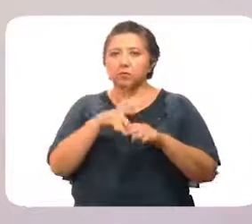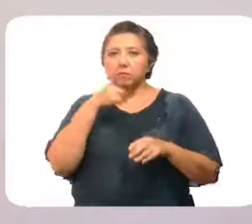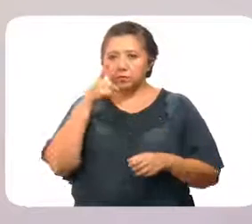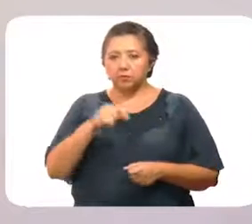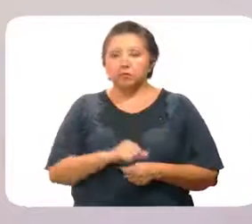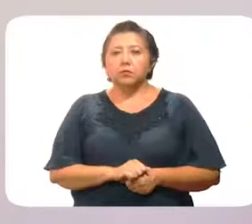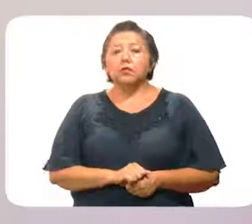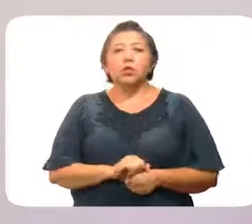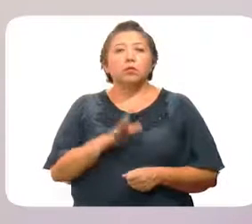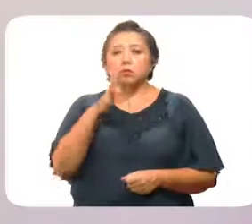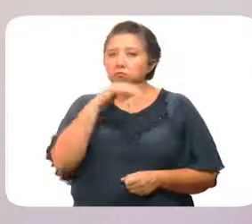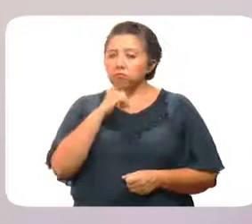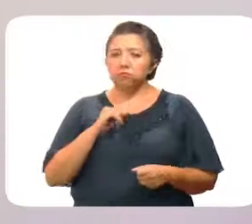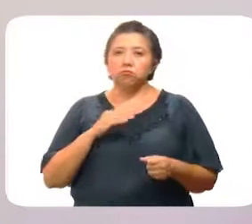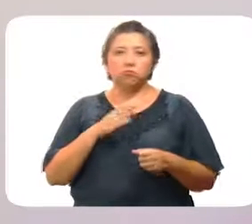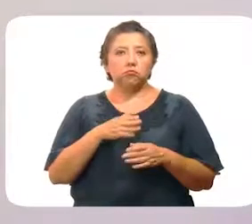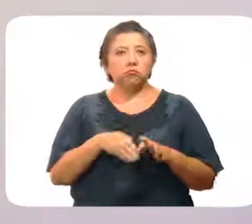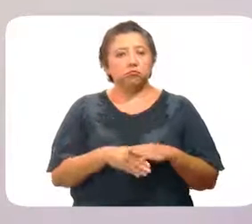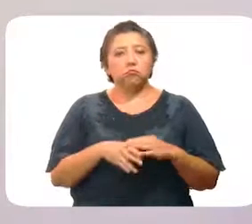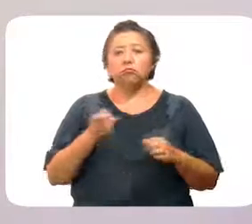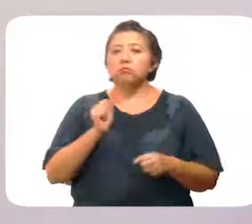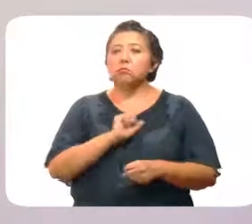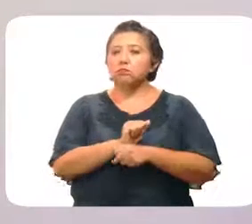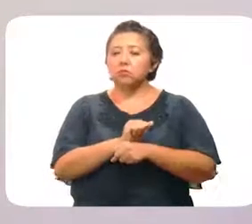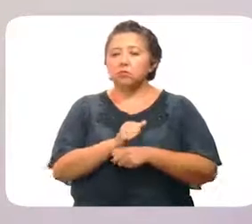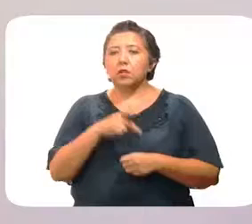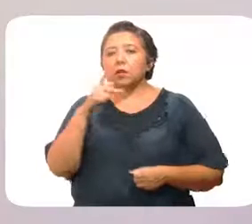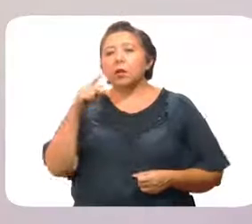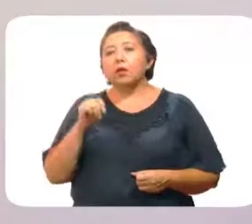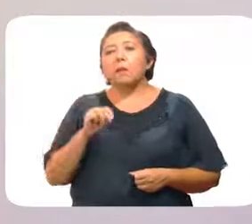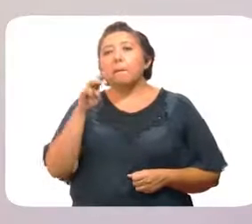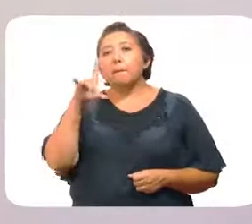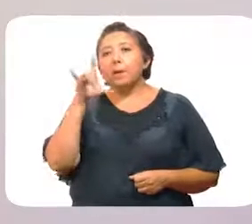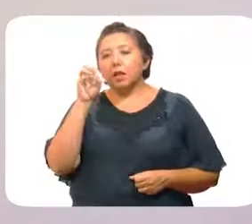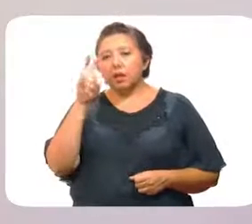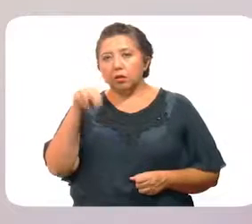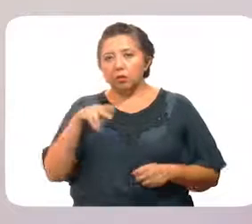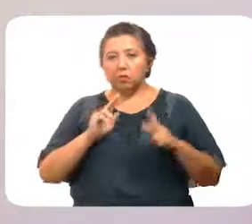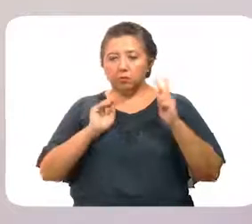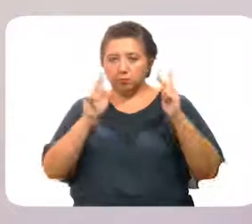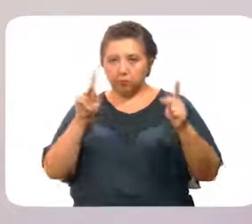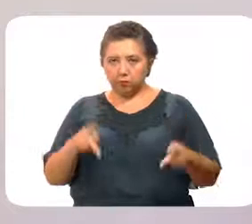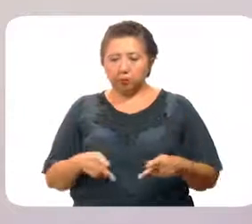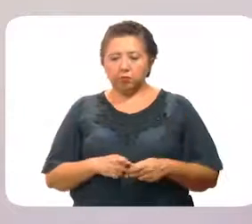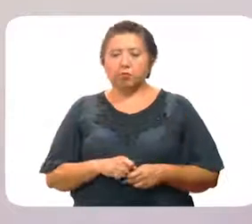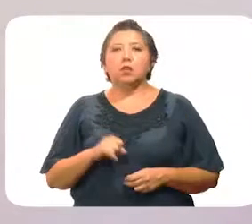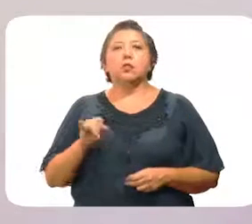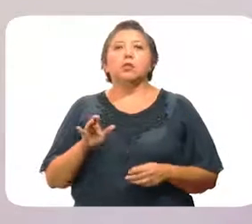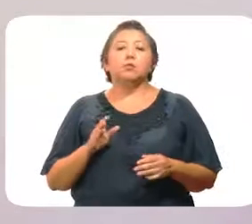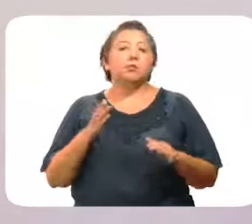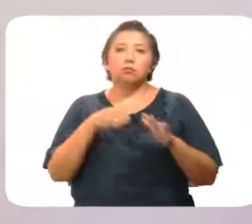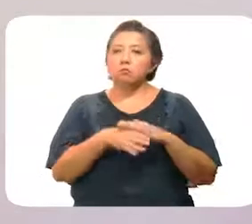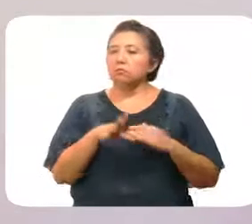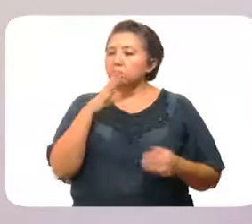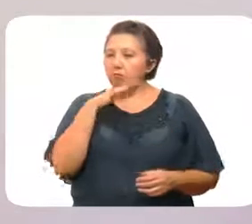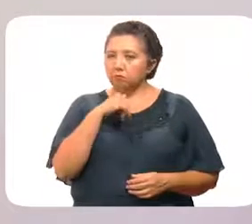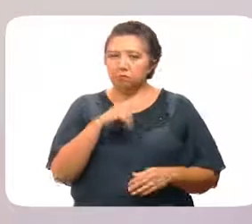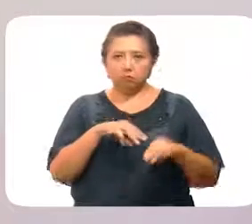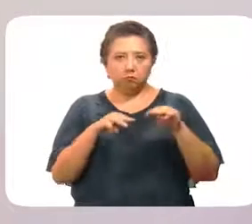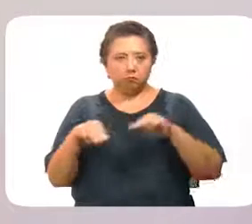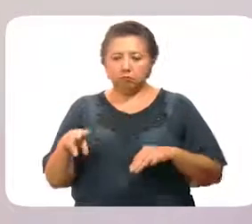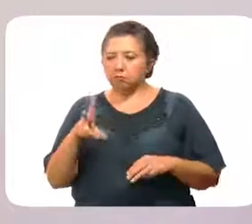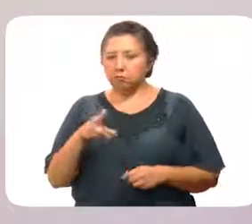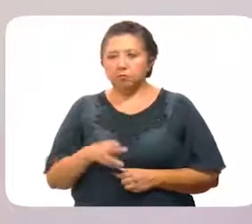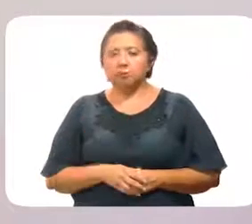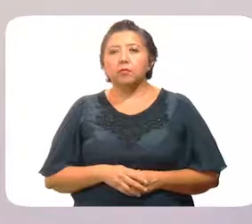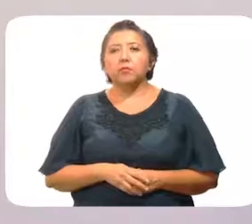tránsito vehicular como peatonal de los malecones tradicional e internacional de Progreso, así como el ingreso a la playa.